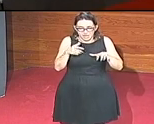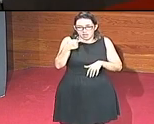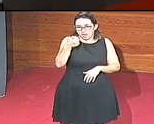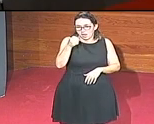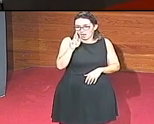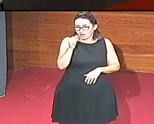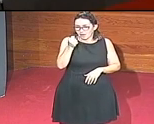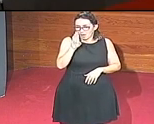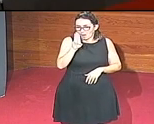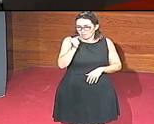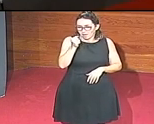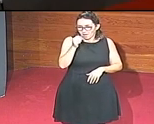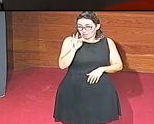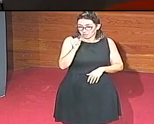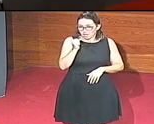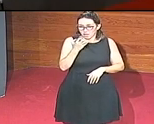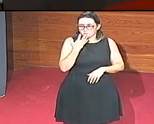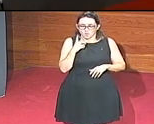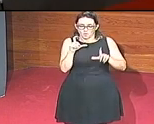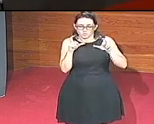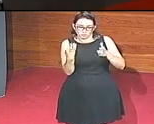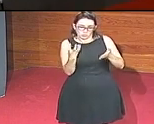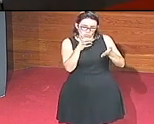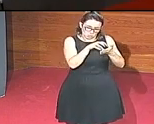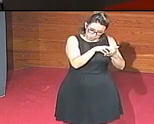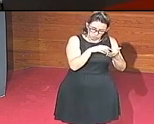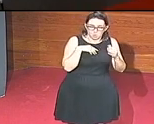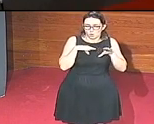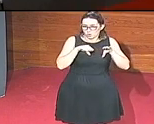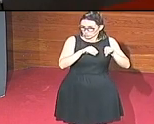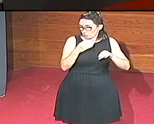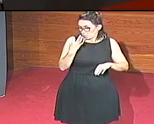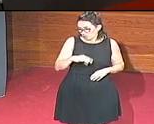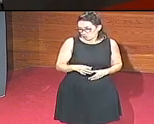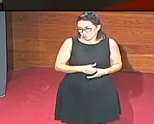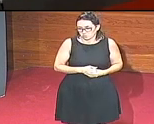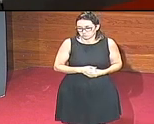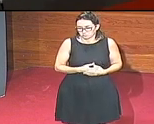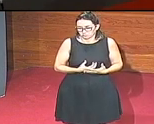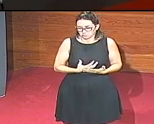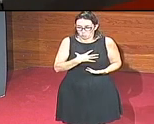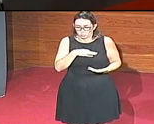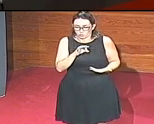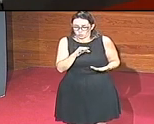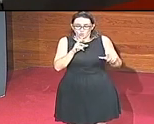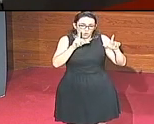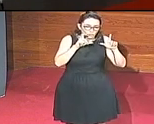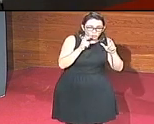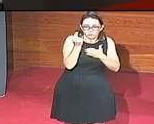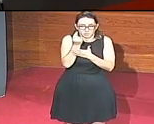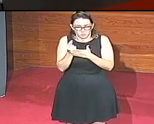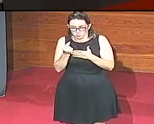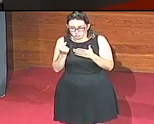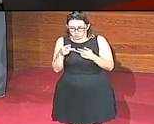fotografía de una pues pues la puede utilizar también no pasa nada por utilizar fotos o dibujos da